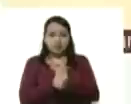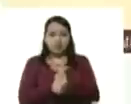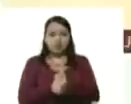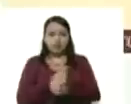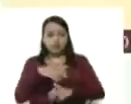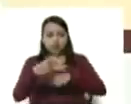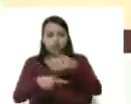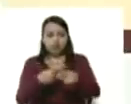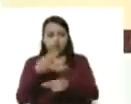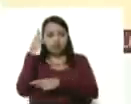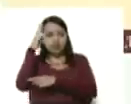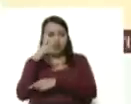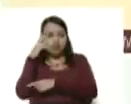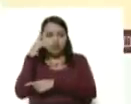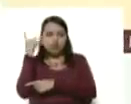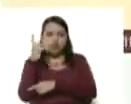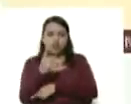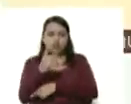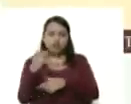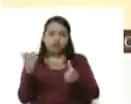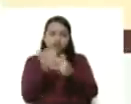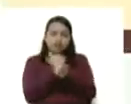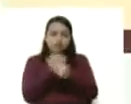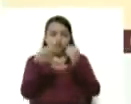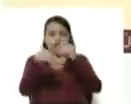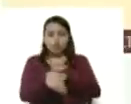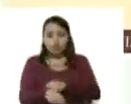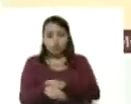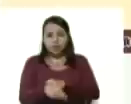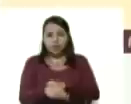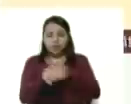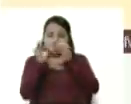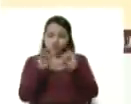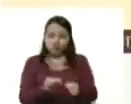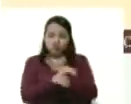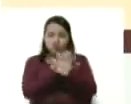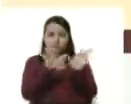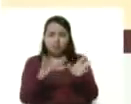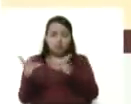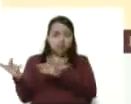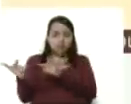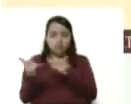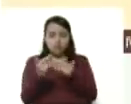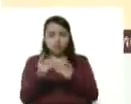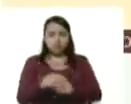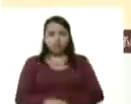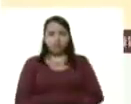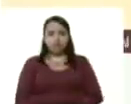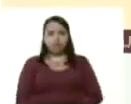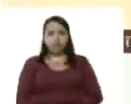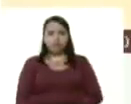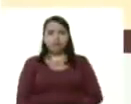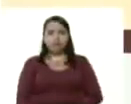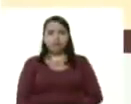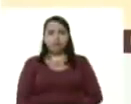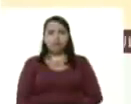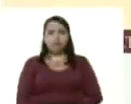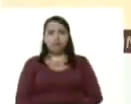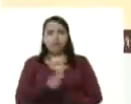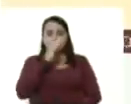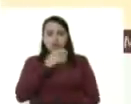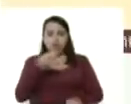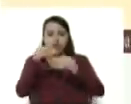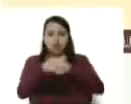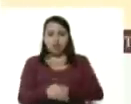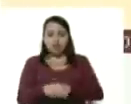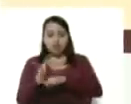es conseguir un acuerdo práctico y satisfactorio para ambas partes. Desconociendo y dejando